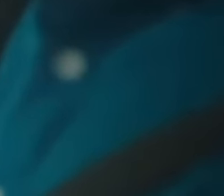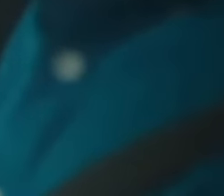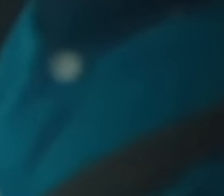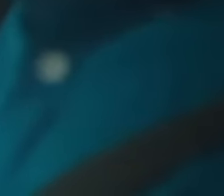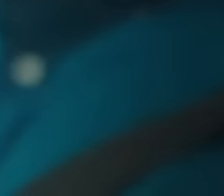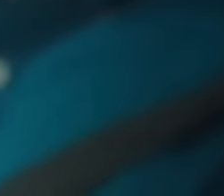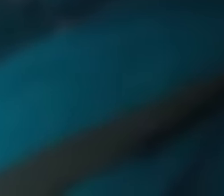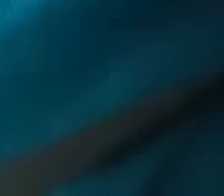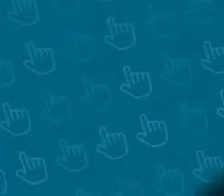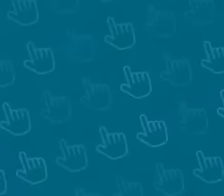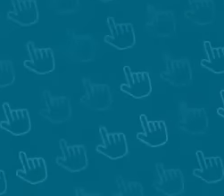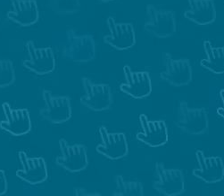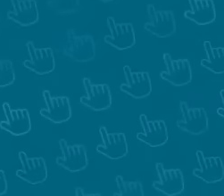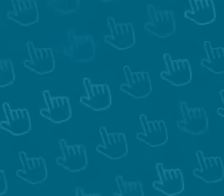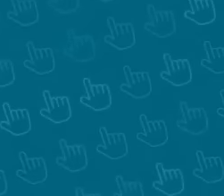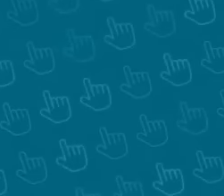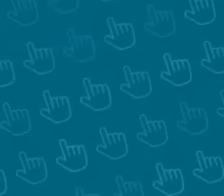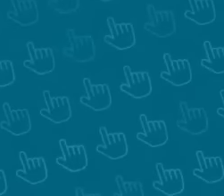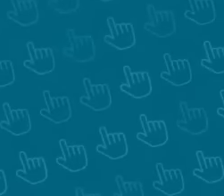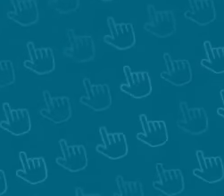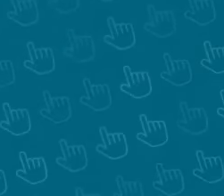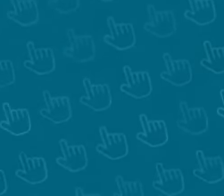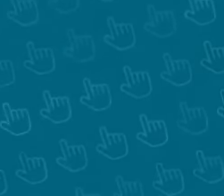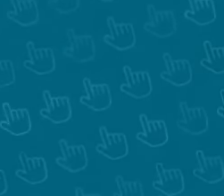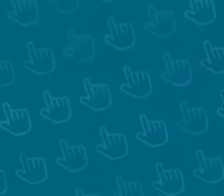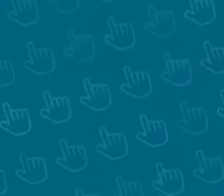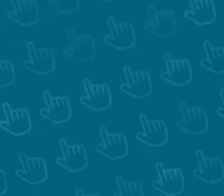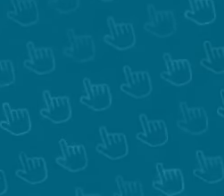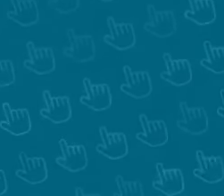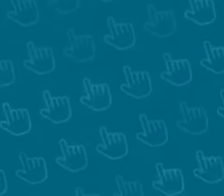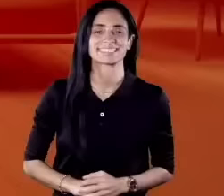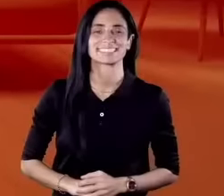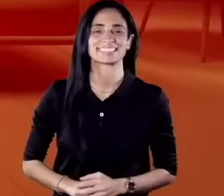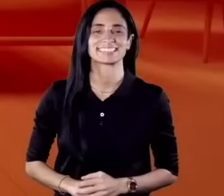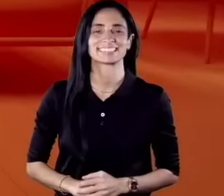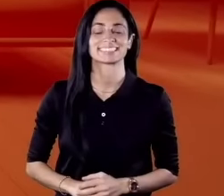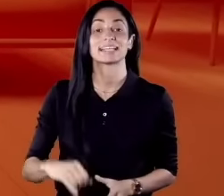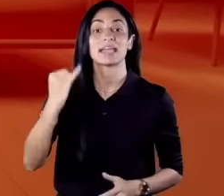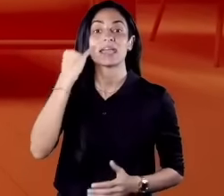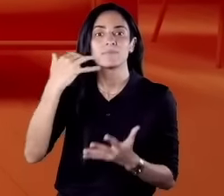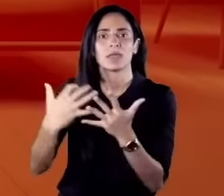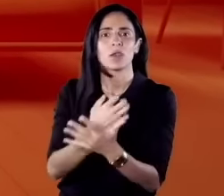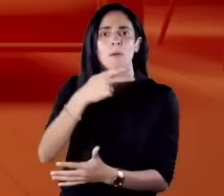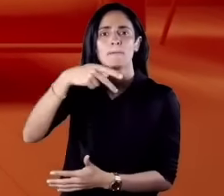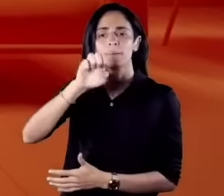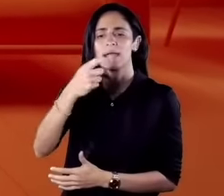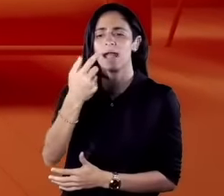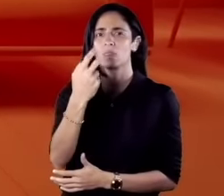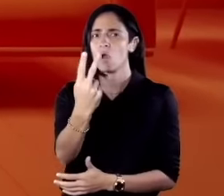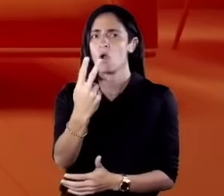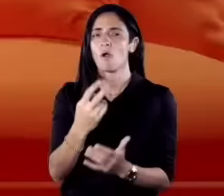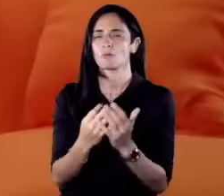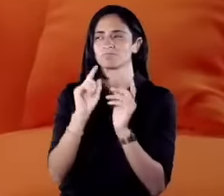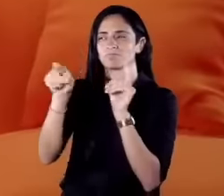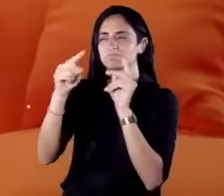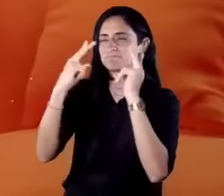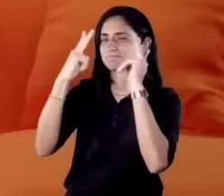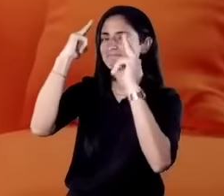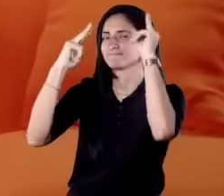¡Aseguros múltiples! Ponle tu marca en el formulario, acuérdate. Si yo me pego en el Pega 2, me voy para el